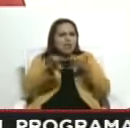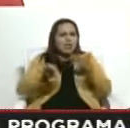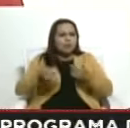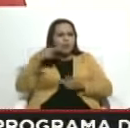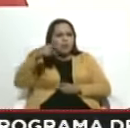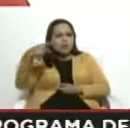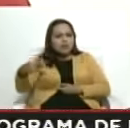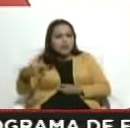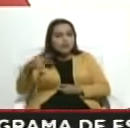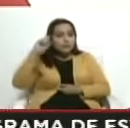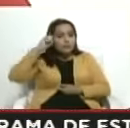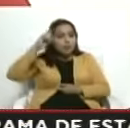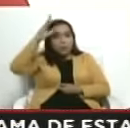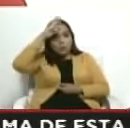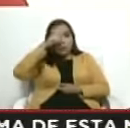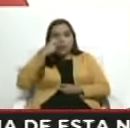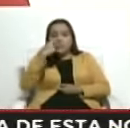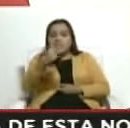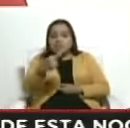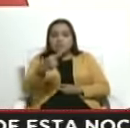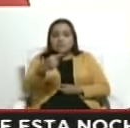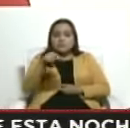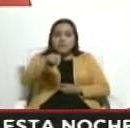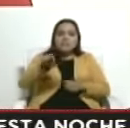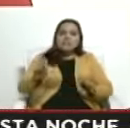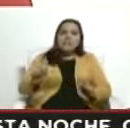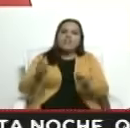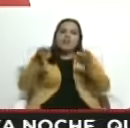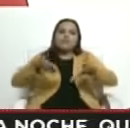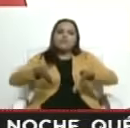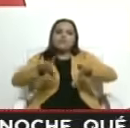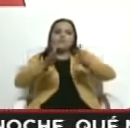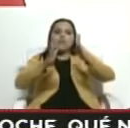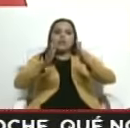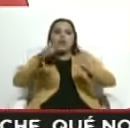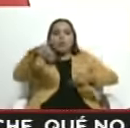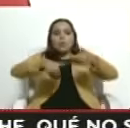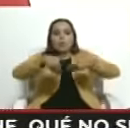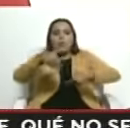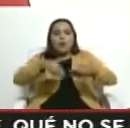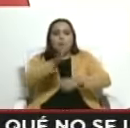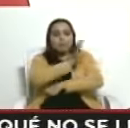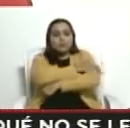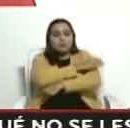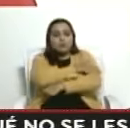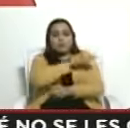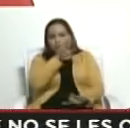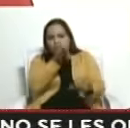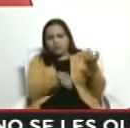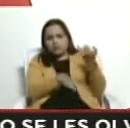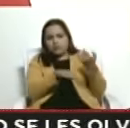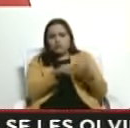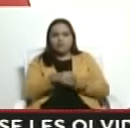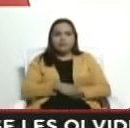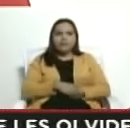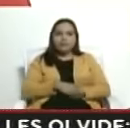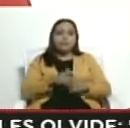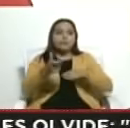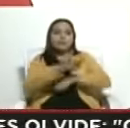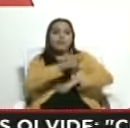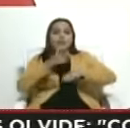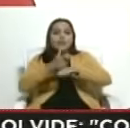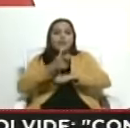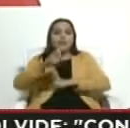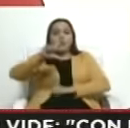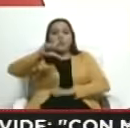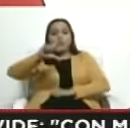en reiteradas oportunidades ha dicho que él salvó la ruta electoral de la oposición? Y por último, el gobierno de Guyana ha